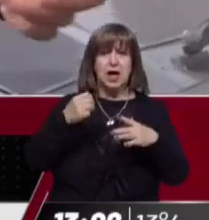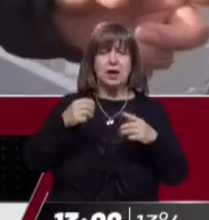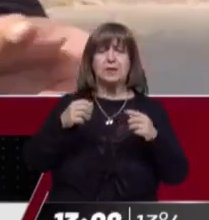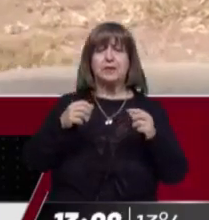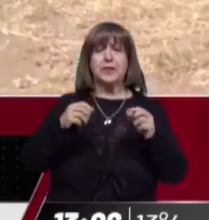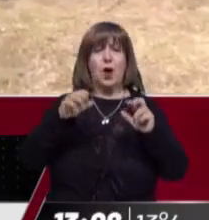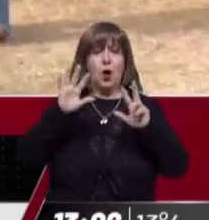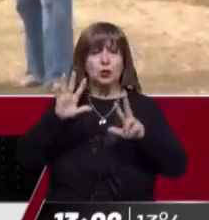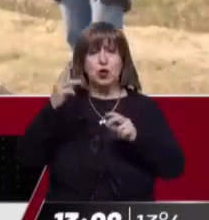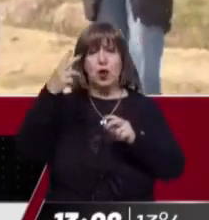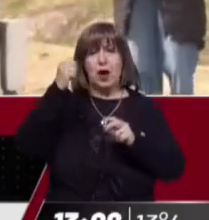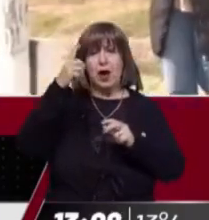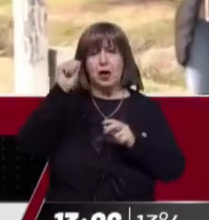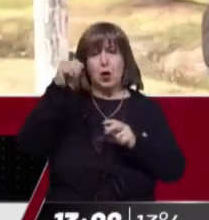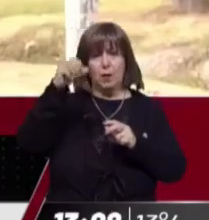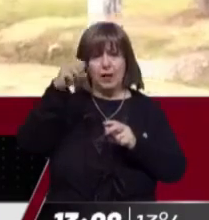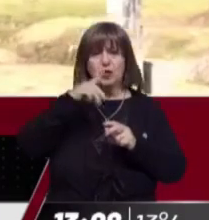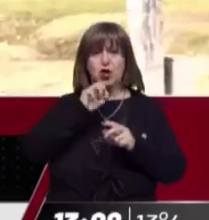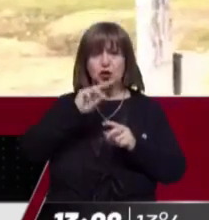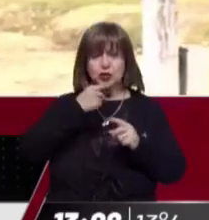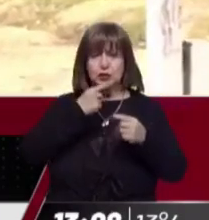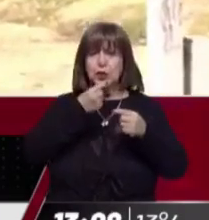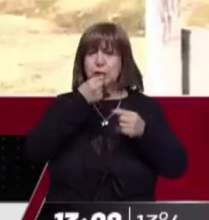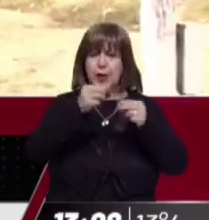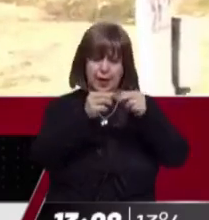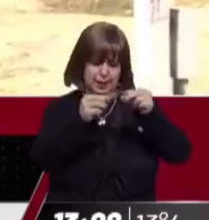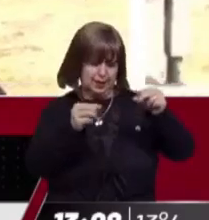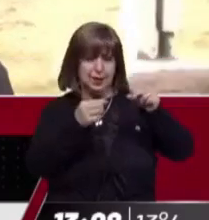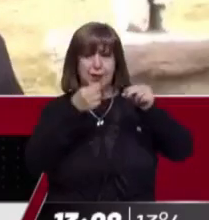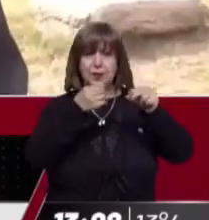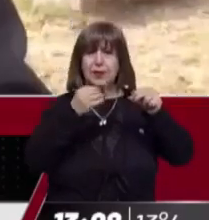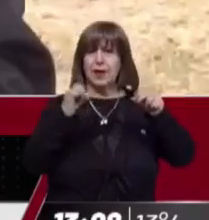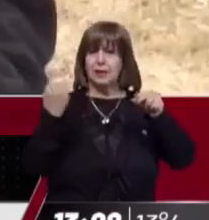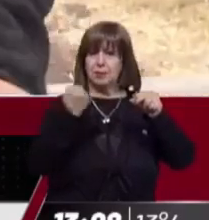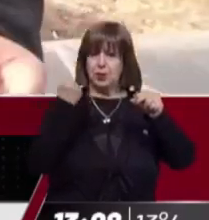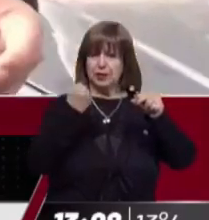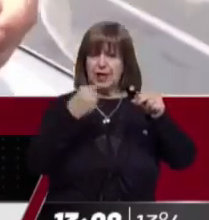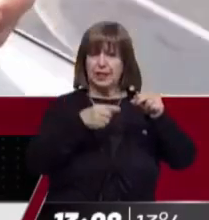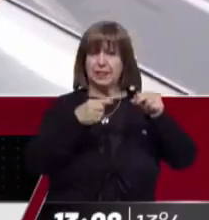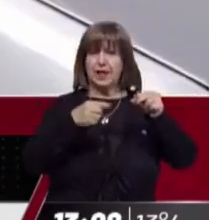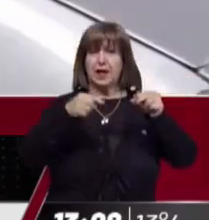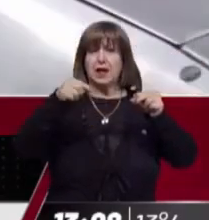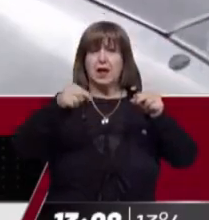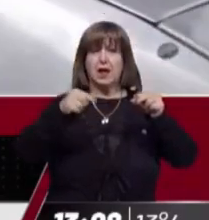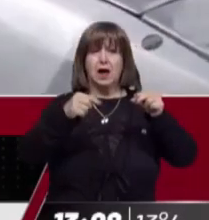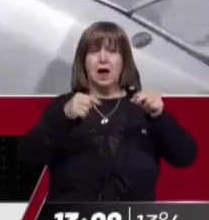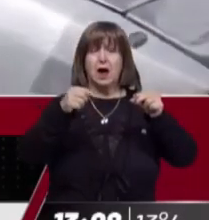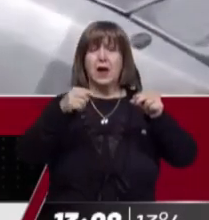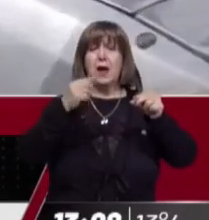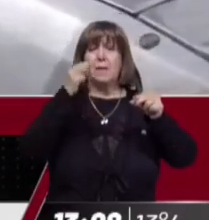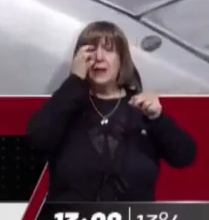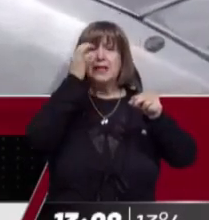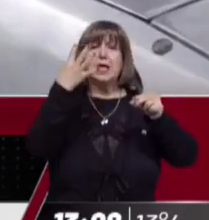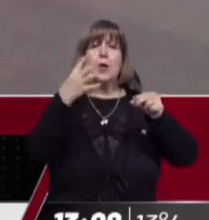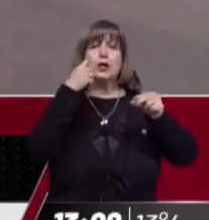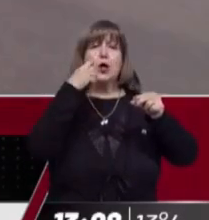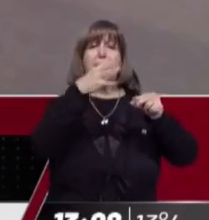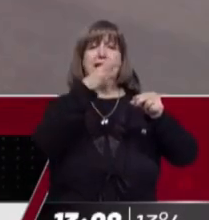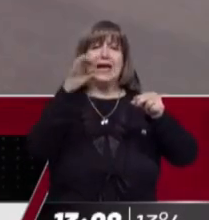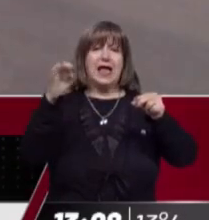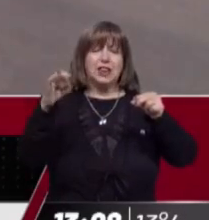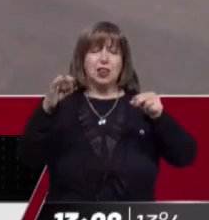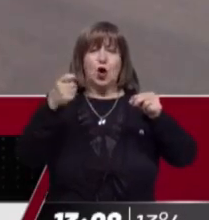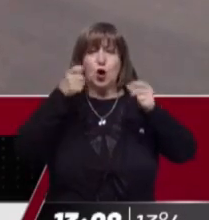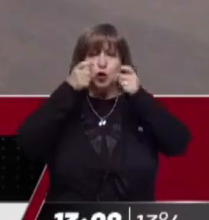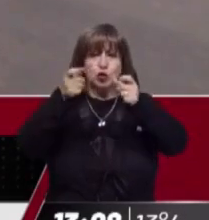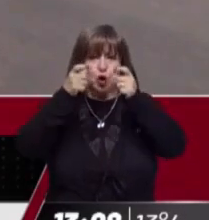alómetros. Estamos hablando, el año pasado no llegaba a 7.000 controles, hoy estamos hablando de 24.500 controles